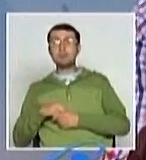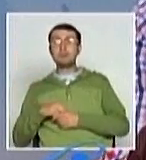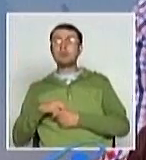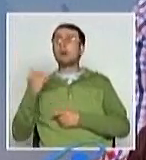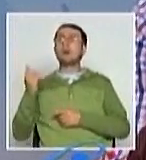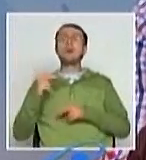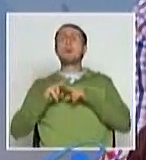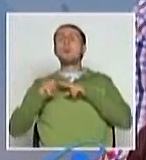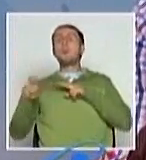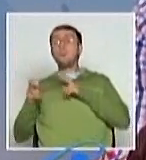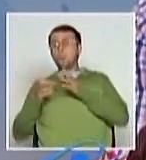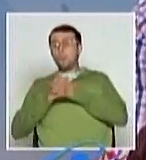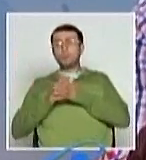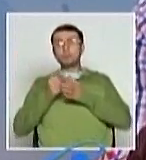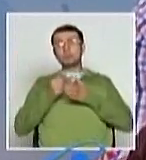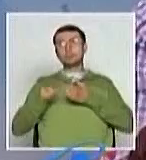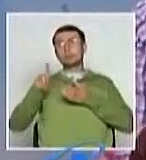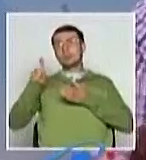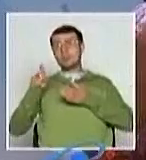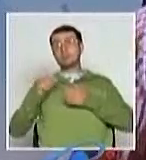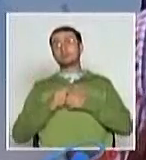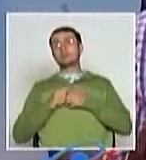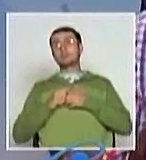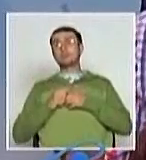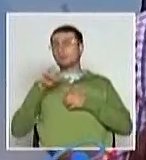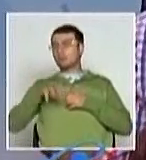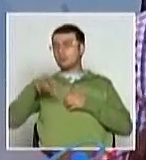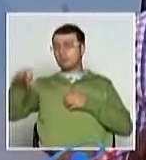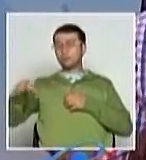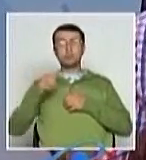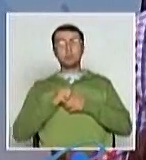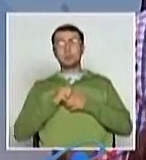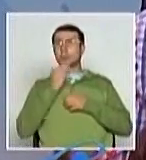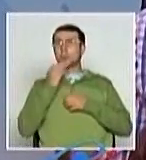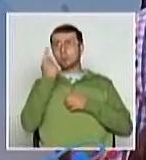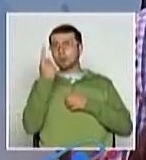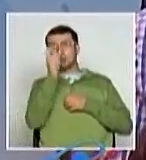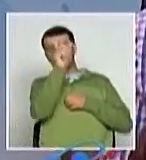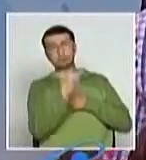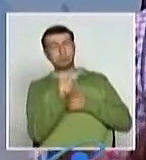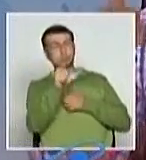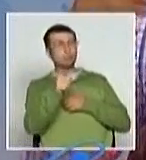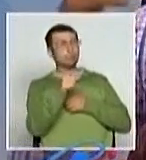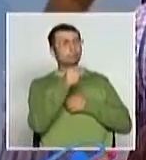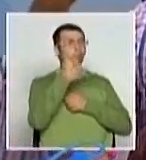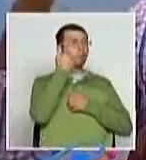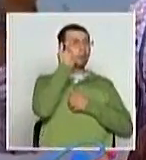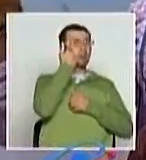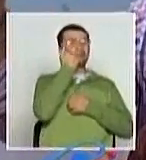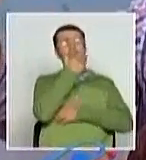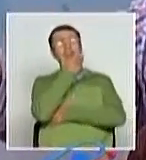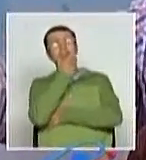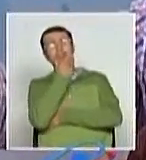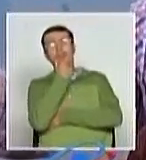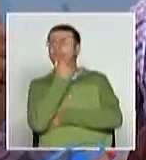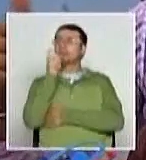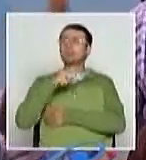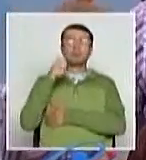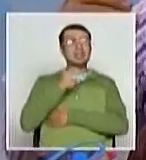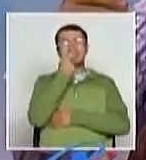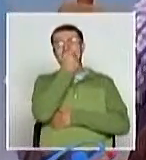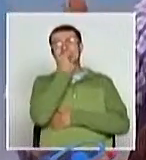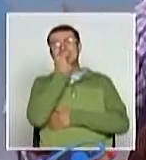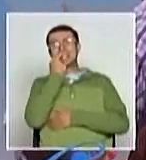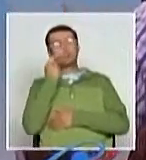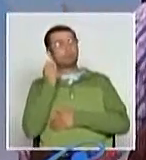manizales 16 y cuando atendemos o atiendo un paciente y entonces veo que necesita odontología neurofocal que